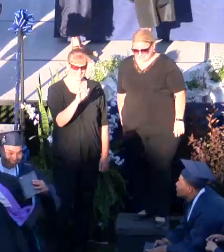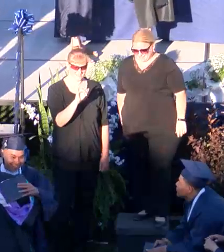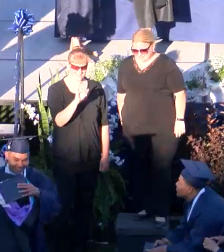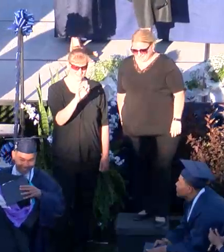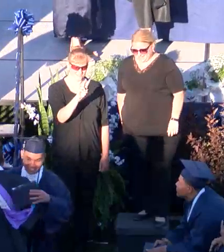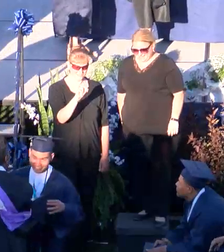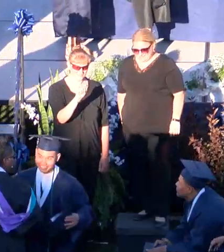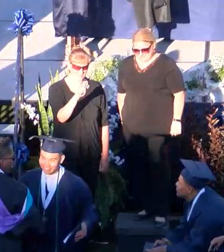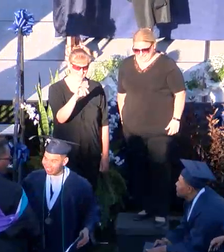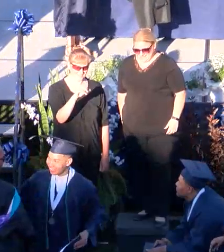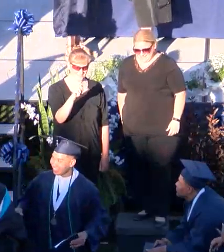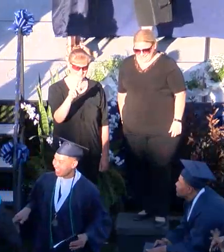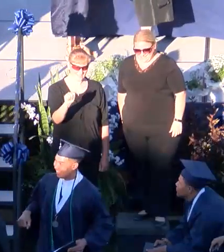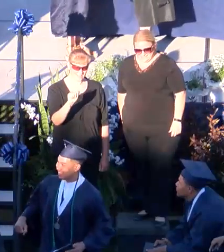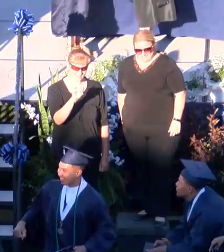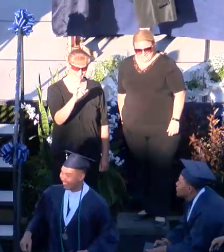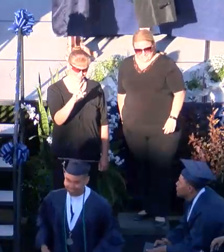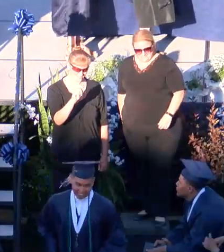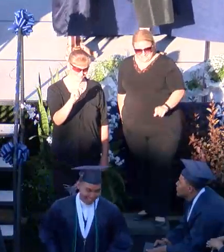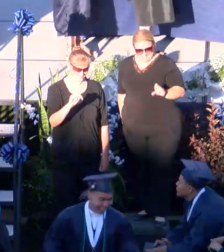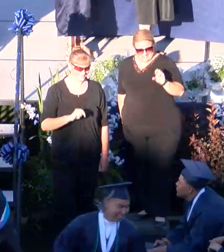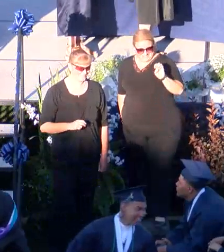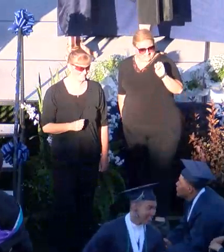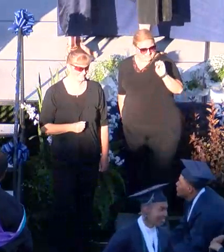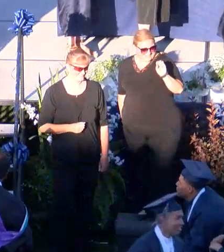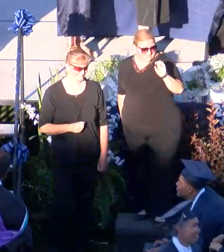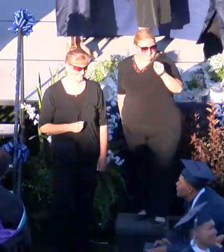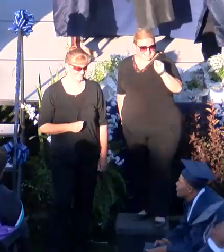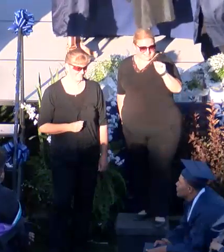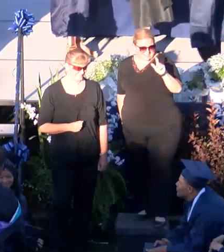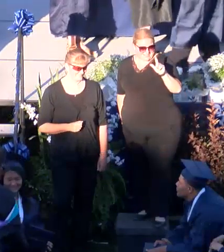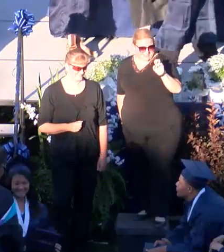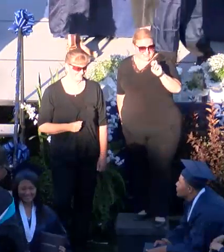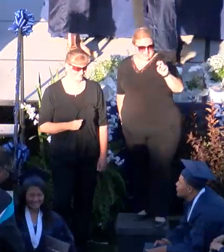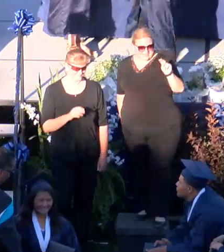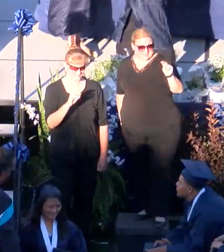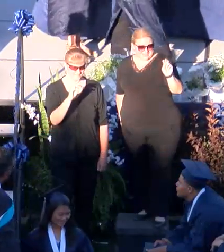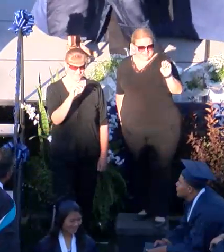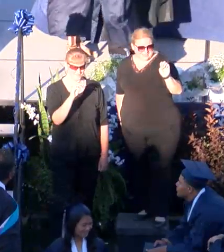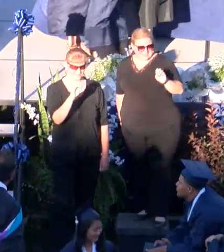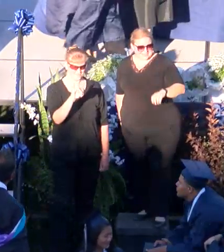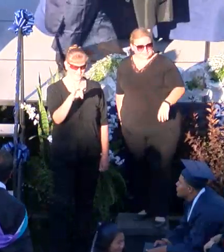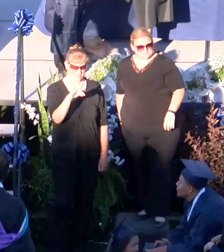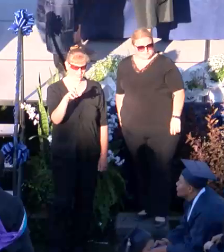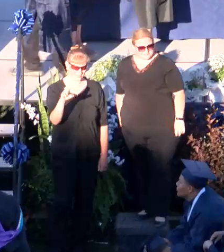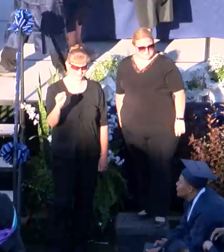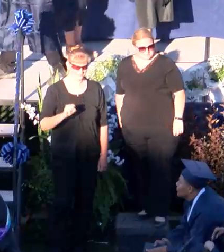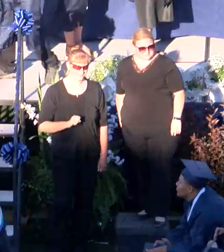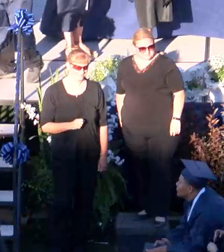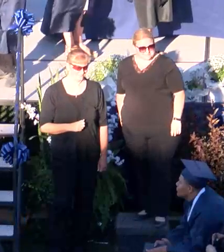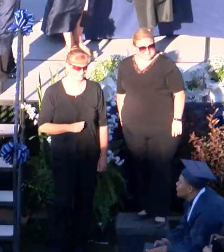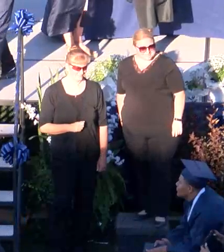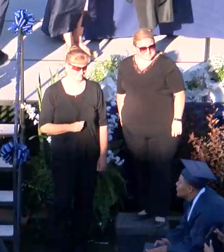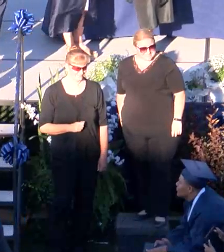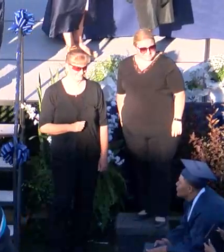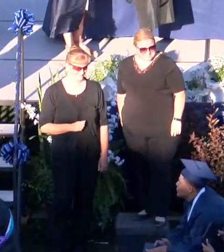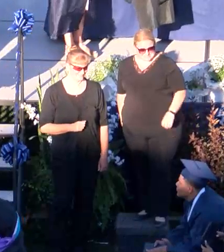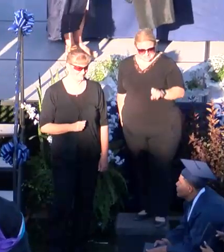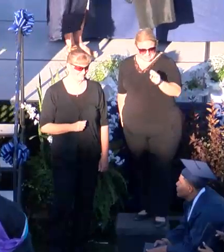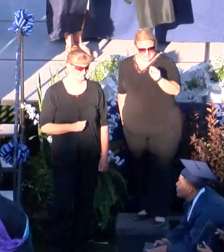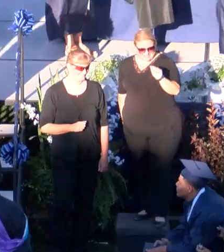Valencia. Celine Santiago. Miles Ashbaker.